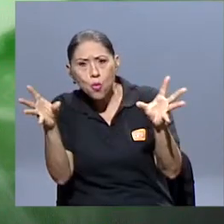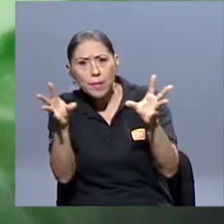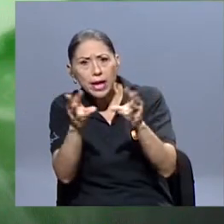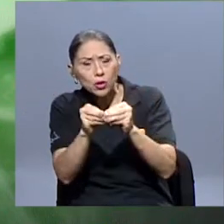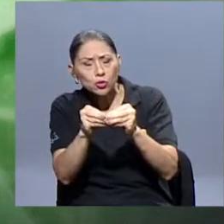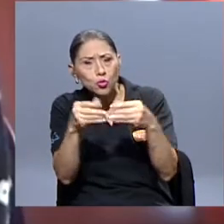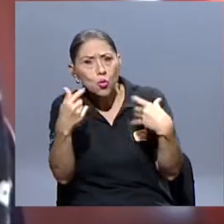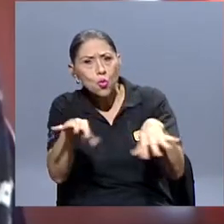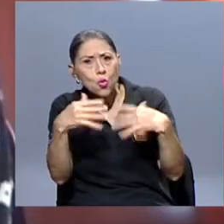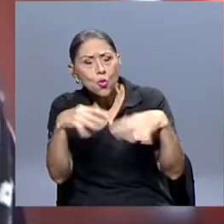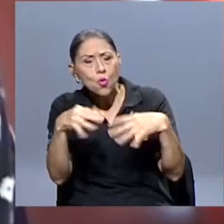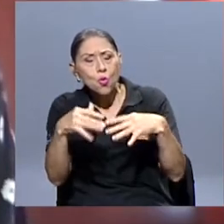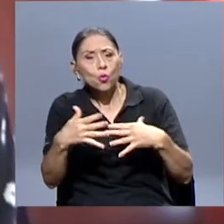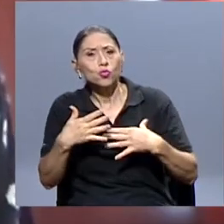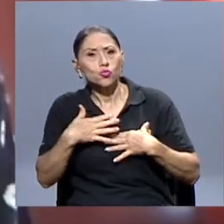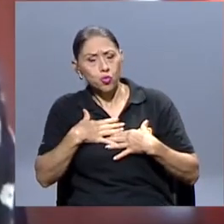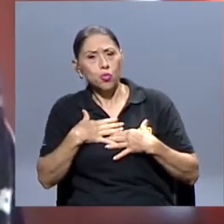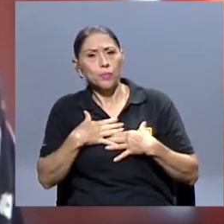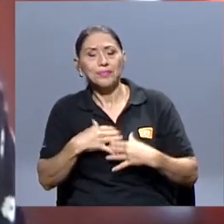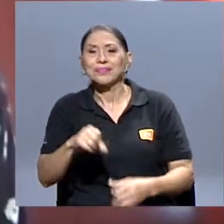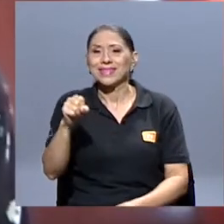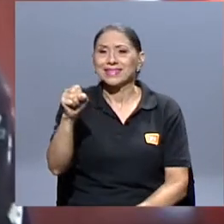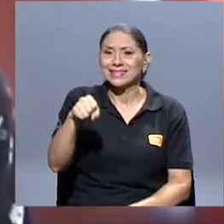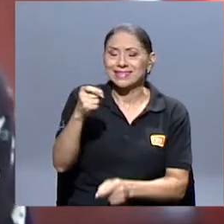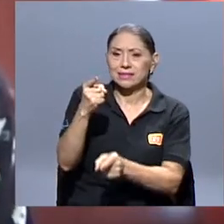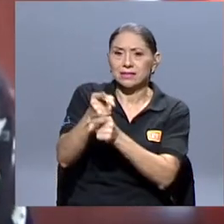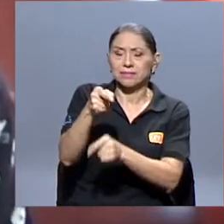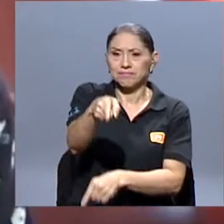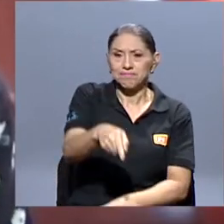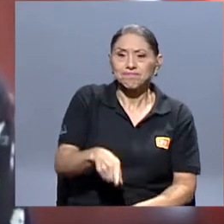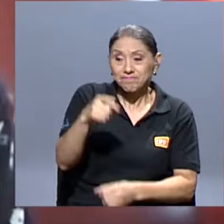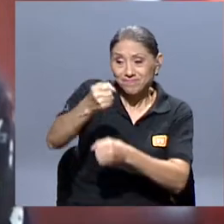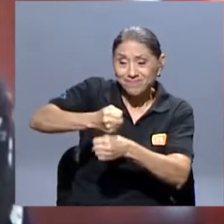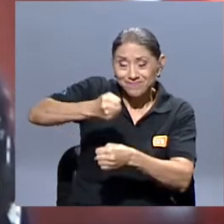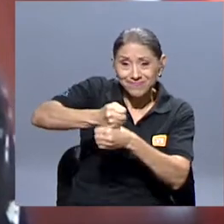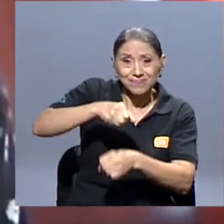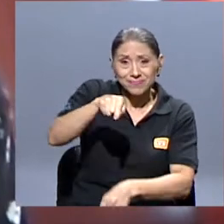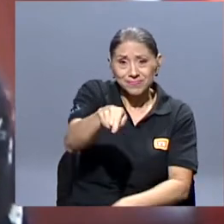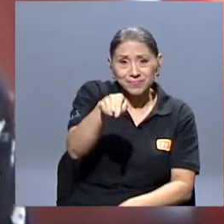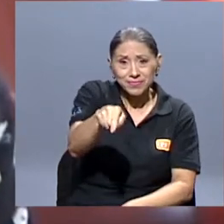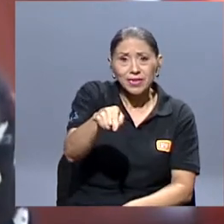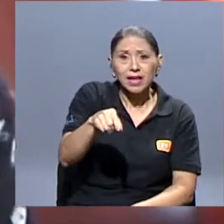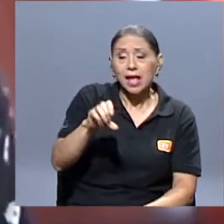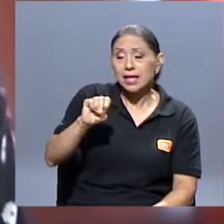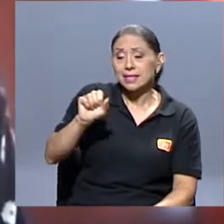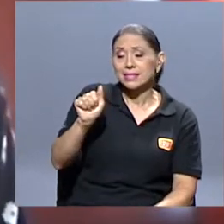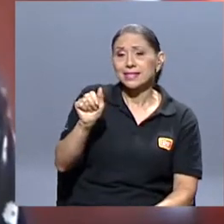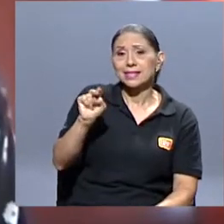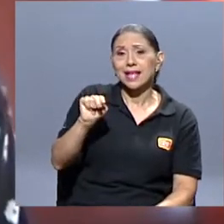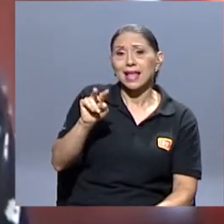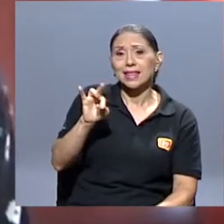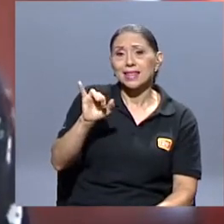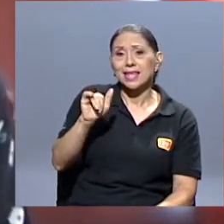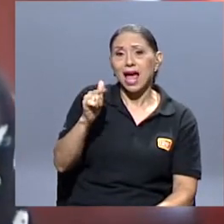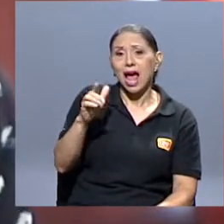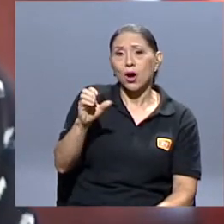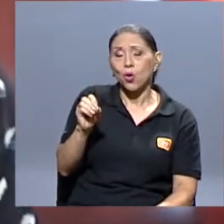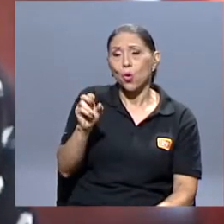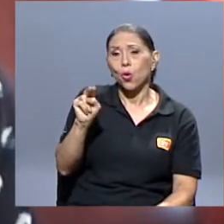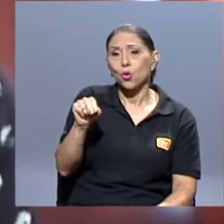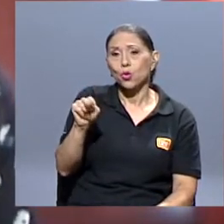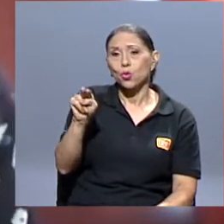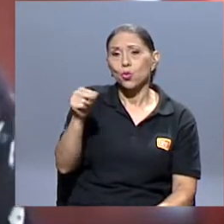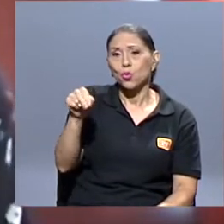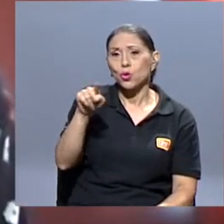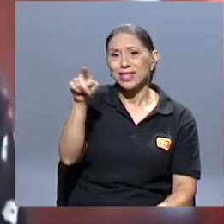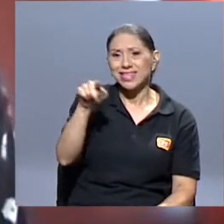para lo que estamos viviendo. Correcto, ese trabajo, de hecho, Santiago Núñez, con quien he trabajado